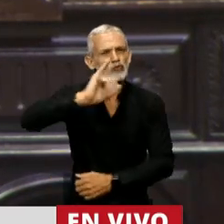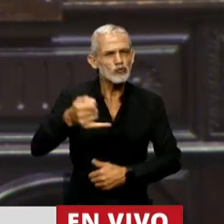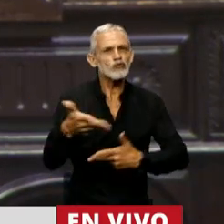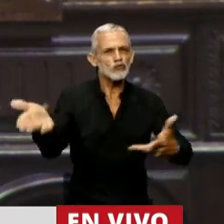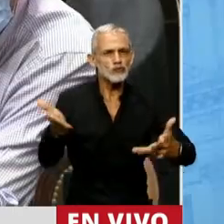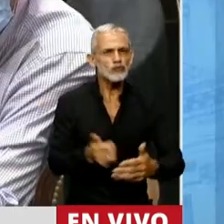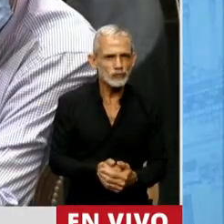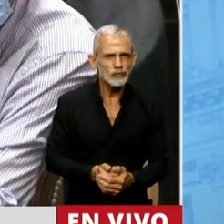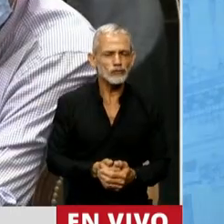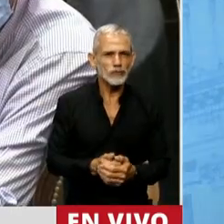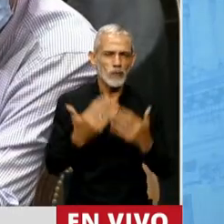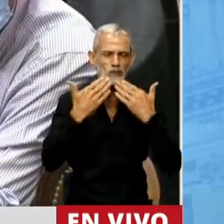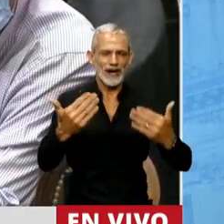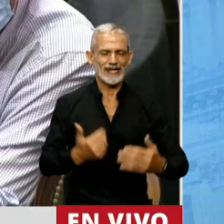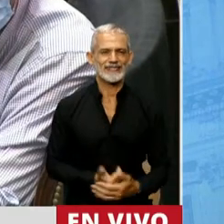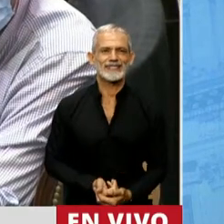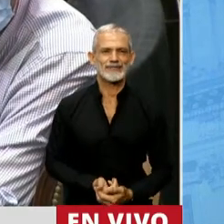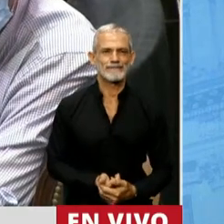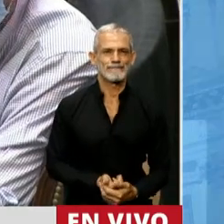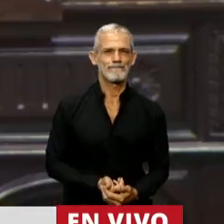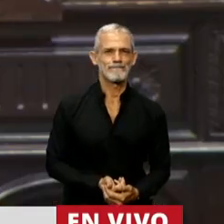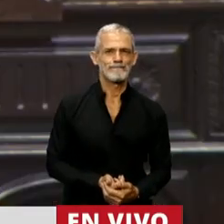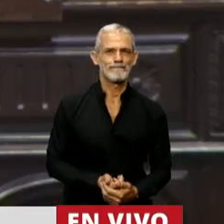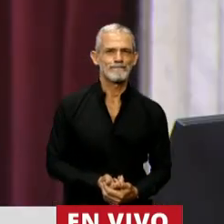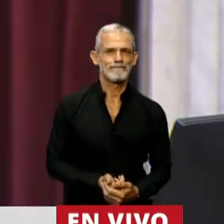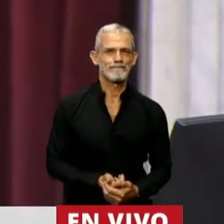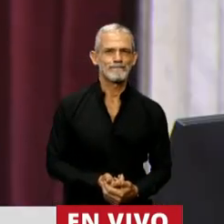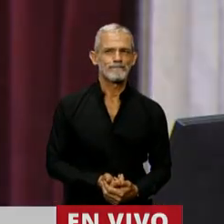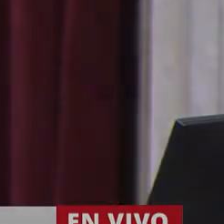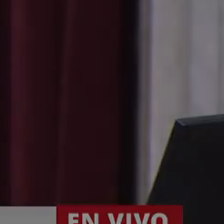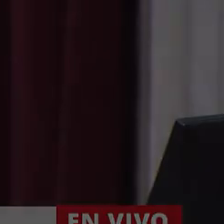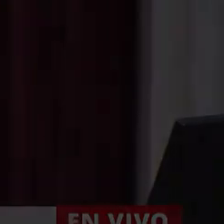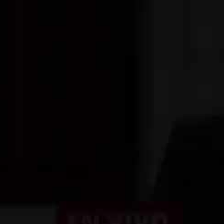a pesar de los agoreros. Gracias, presidente. Gracias, diputado Moreau.